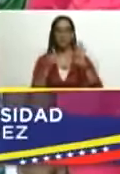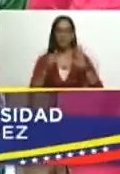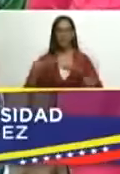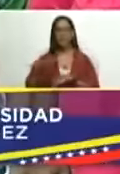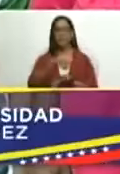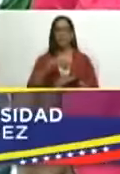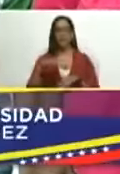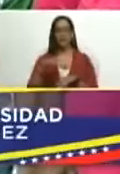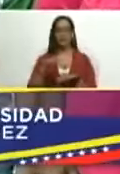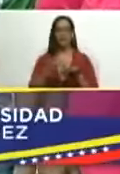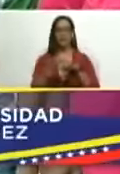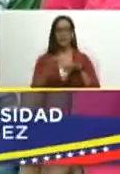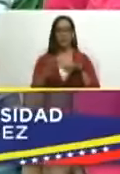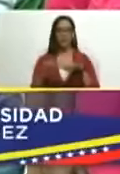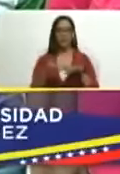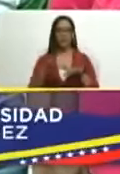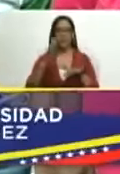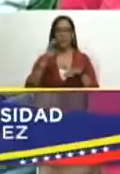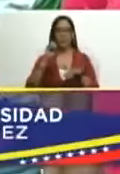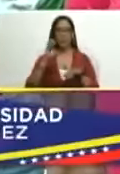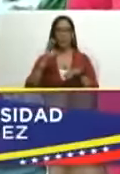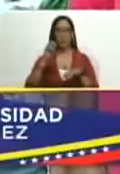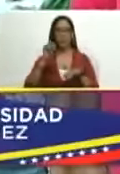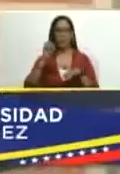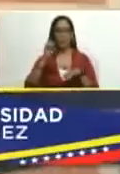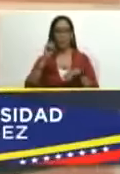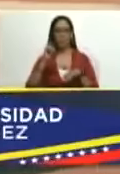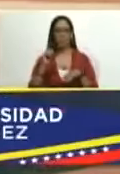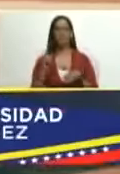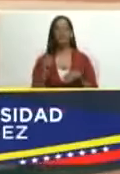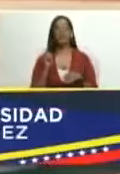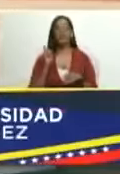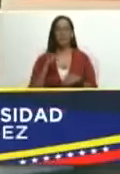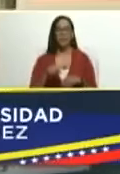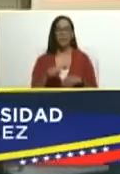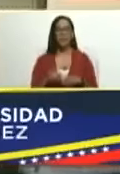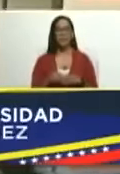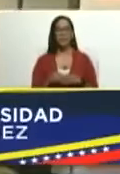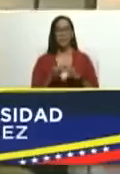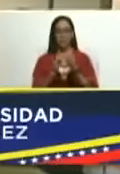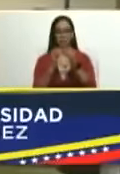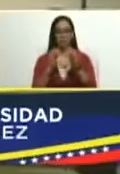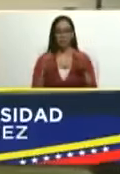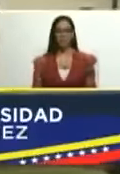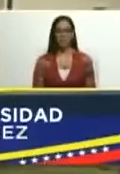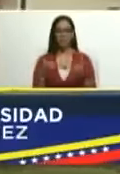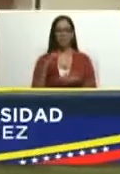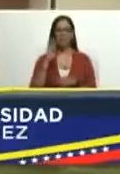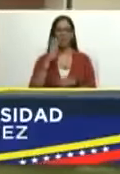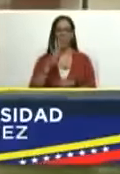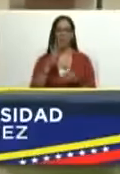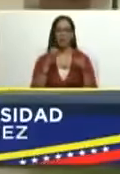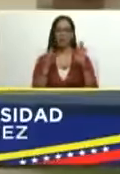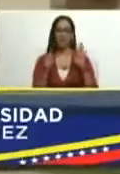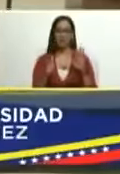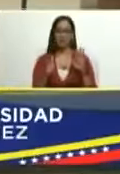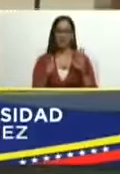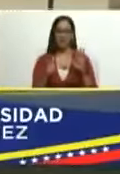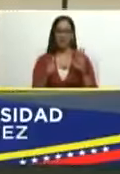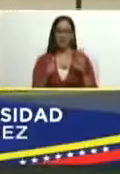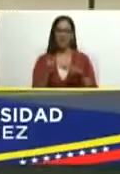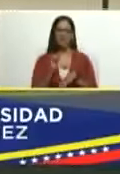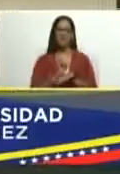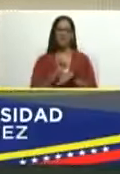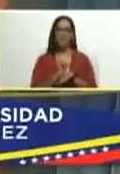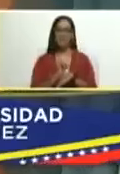el municipio Boconó. También hemos rehabilitado 46